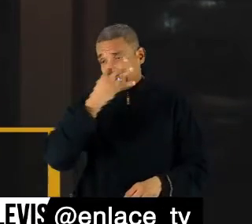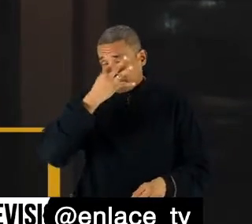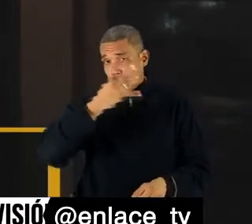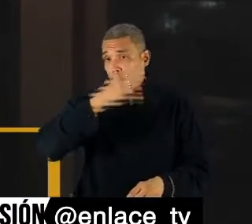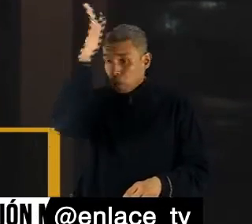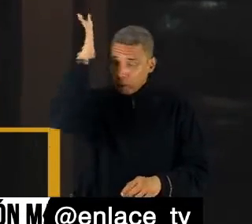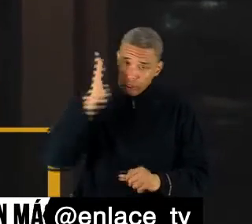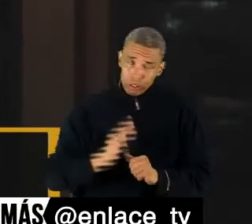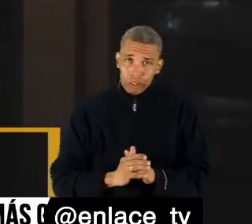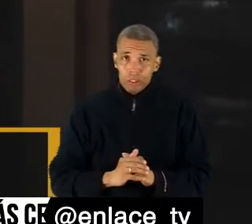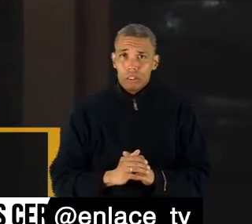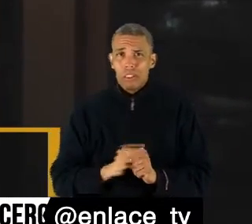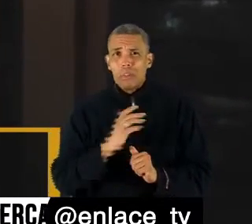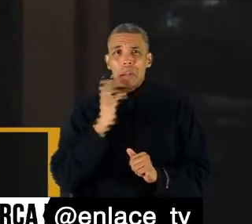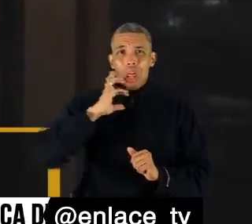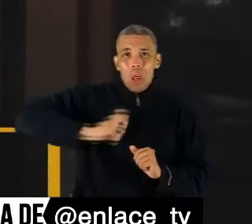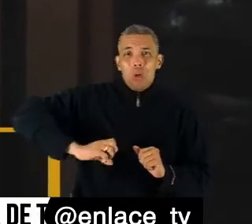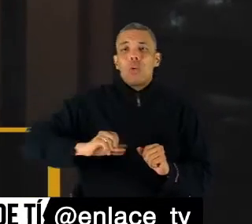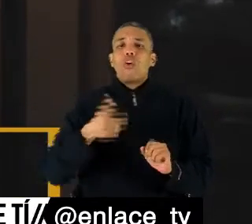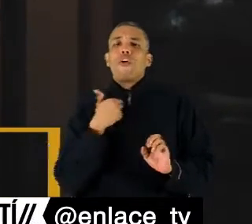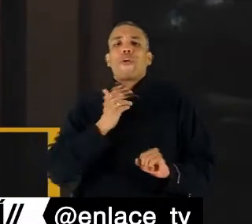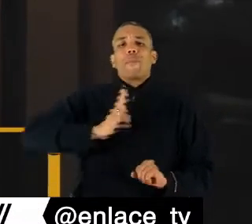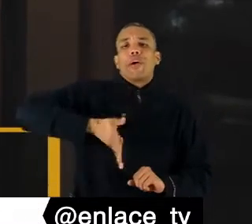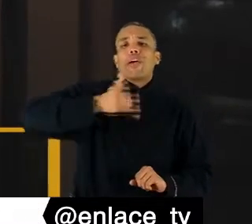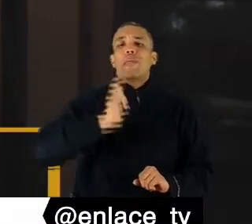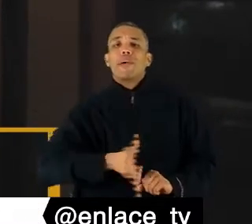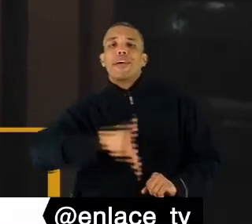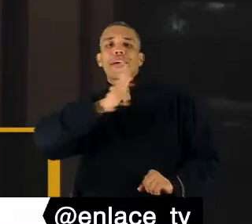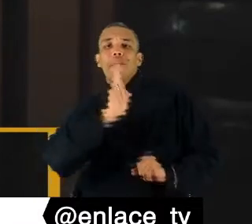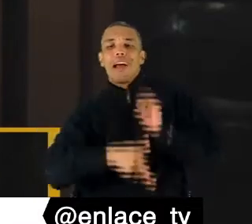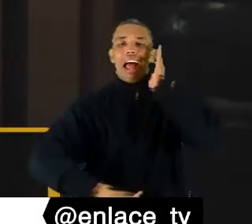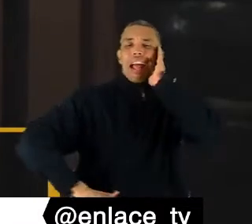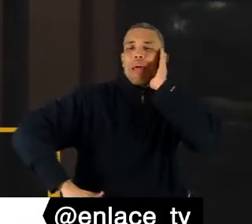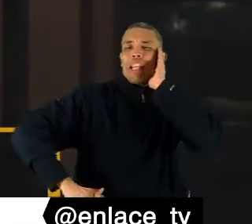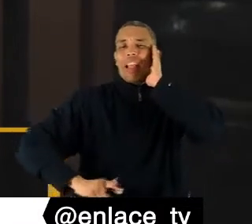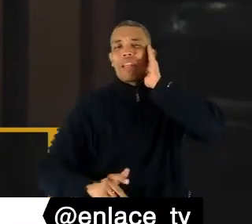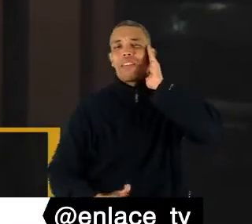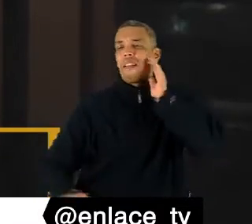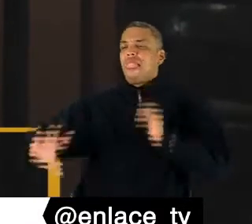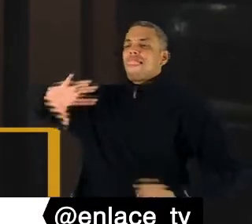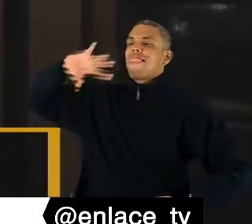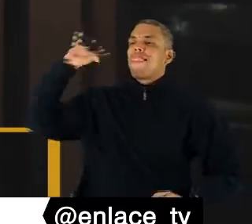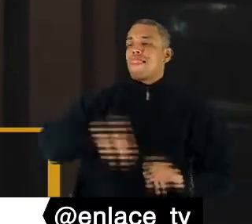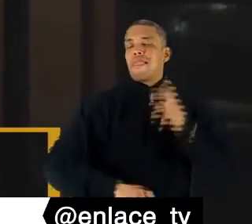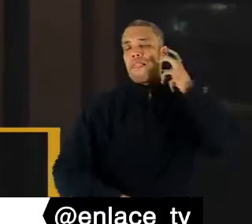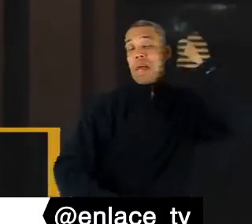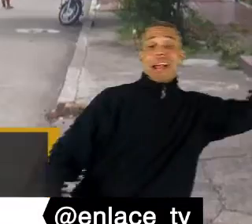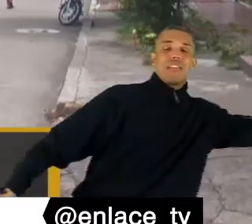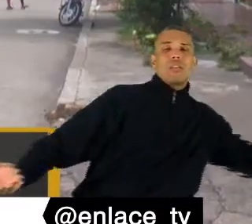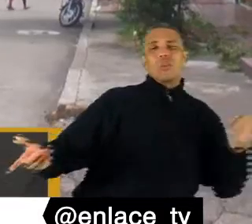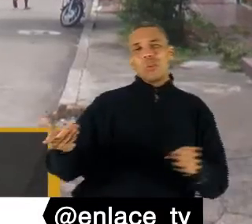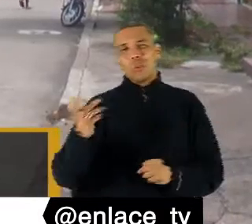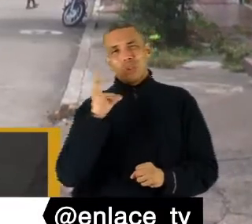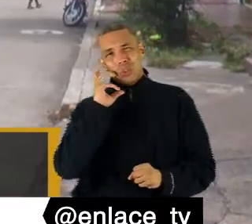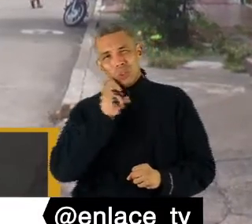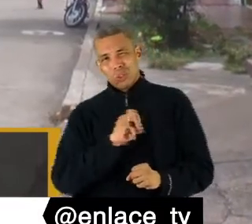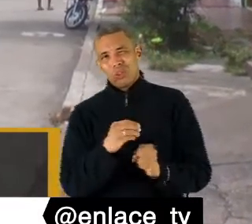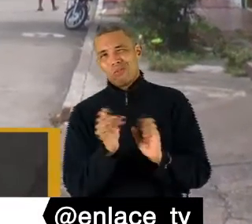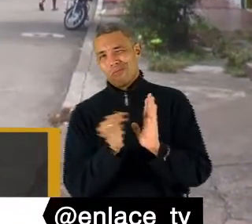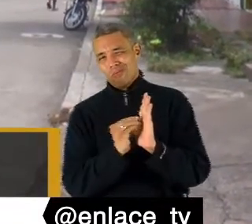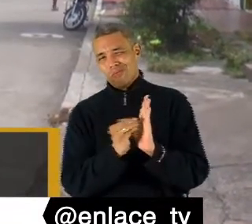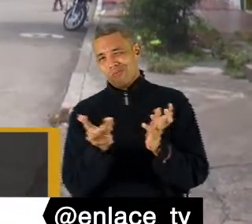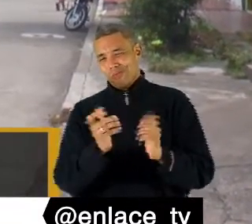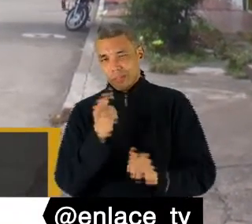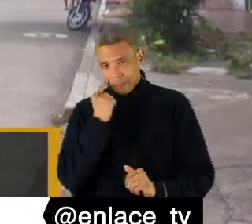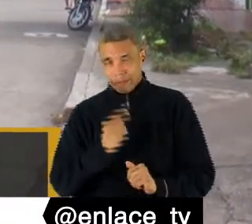sino el raponazo y muchas otras formas de robo que se están dando aquí en el municipio de Barranca Bermeja. Afirma